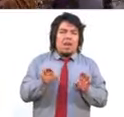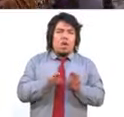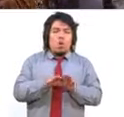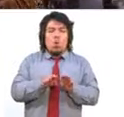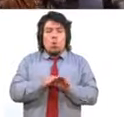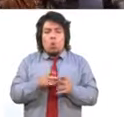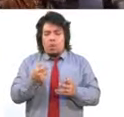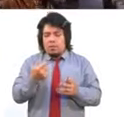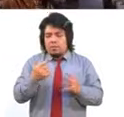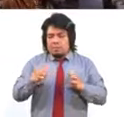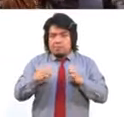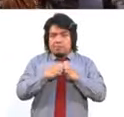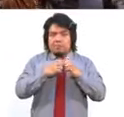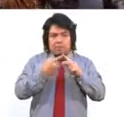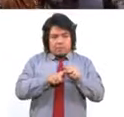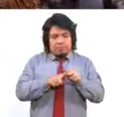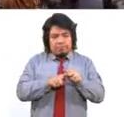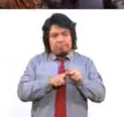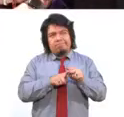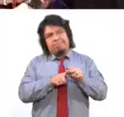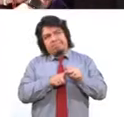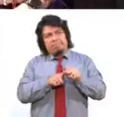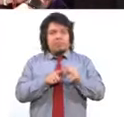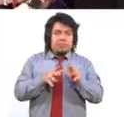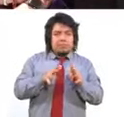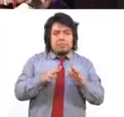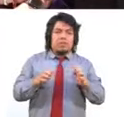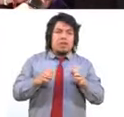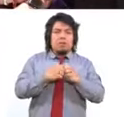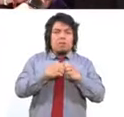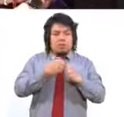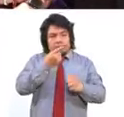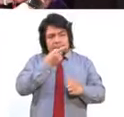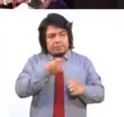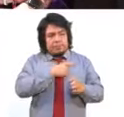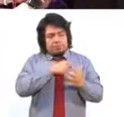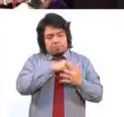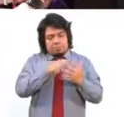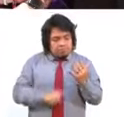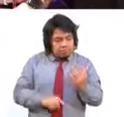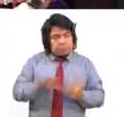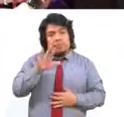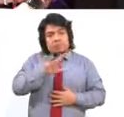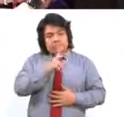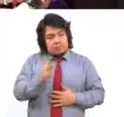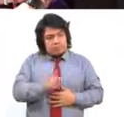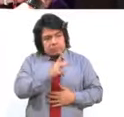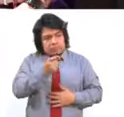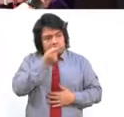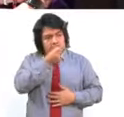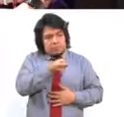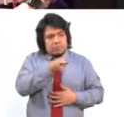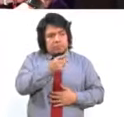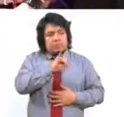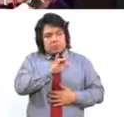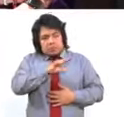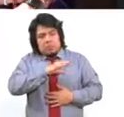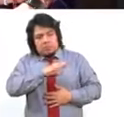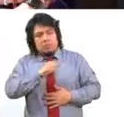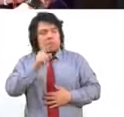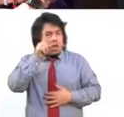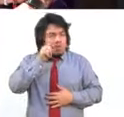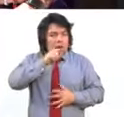la emergencia. Dijeron, no es una emergencia, el Consejo Ciudadano aplica el mismo tamizaje, determina que hay riesgo de violencia feminicida y